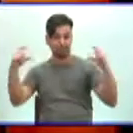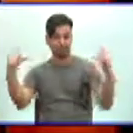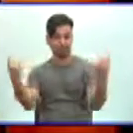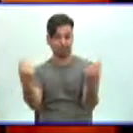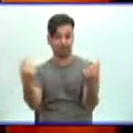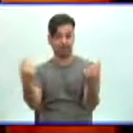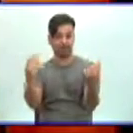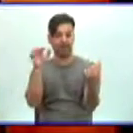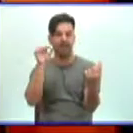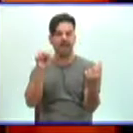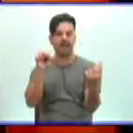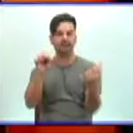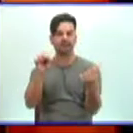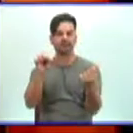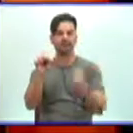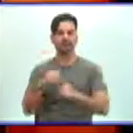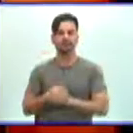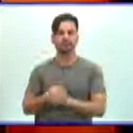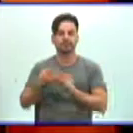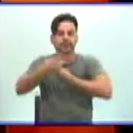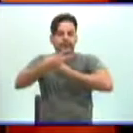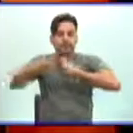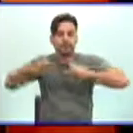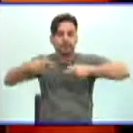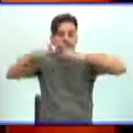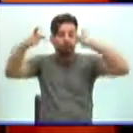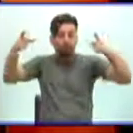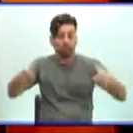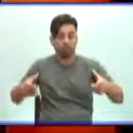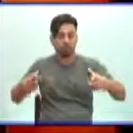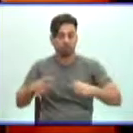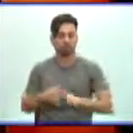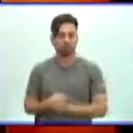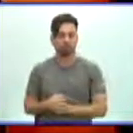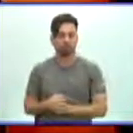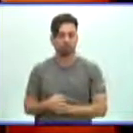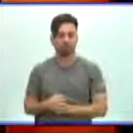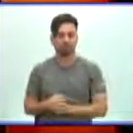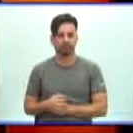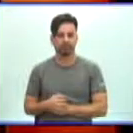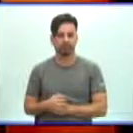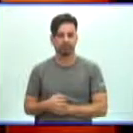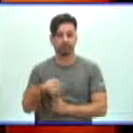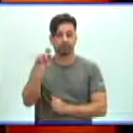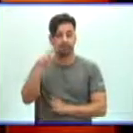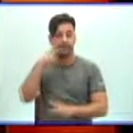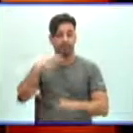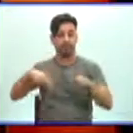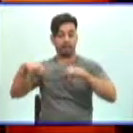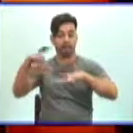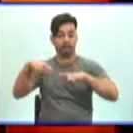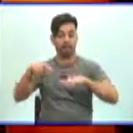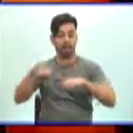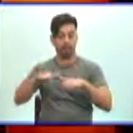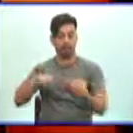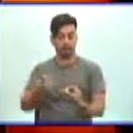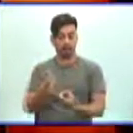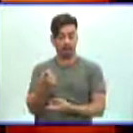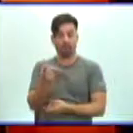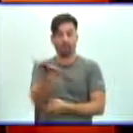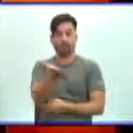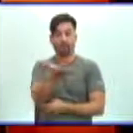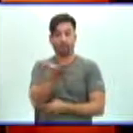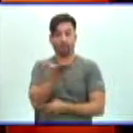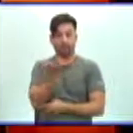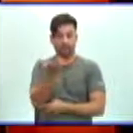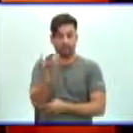de nuestro país. Yo les voy a invitar también a investigar acerca del tema. Y es que los vientos que influyen sobre el Sahara son vientos que vienen de la